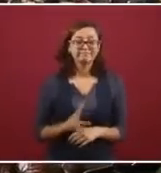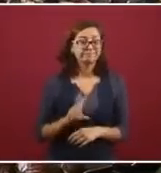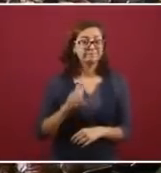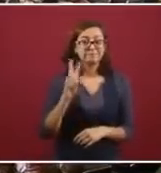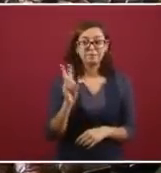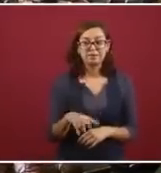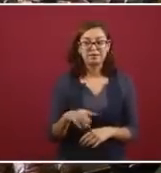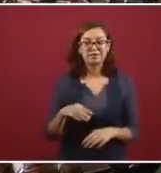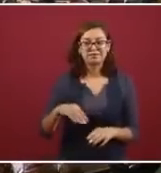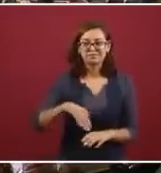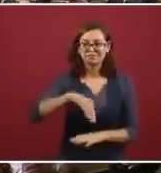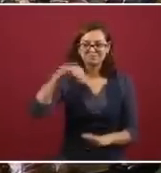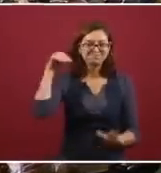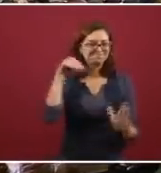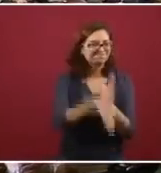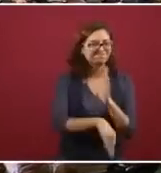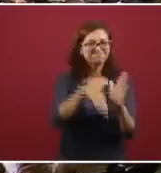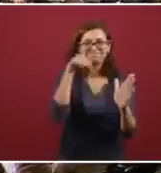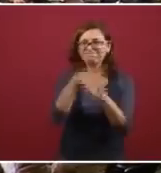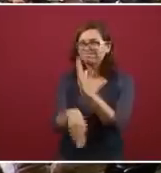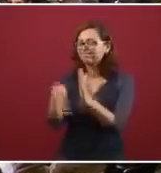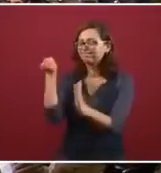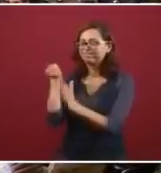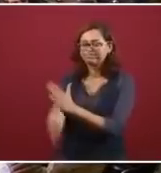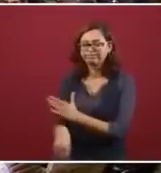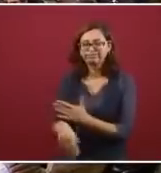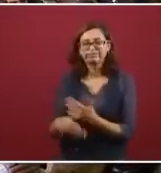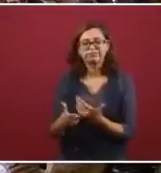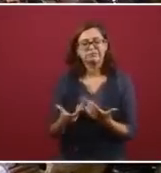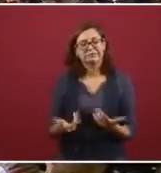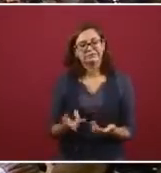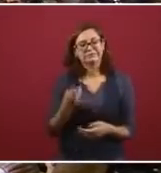y estamos atendiendo 4